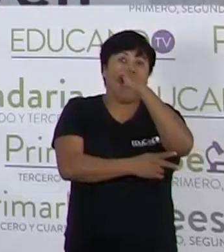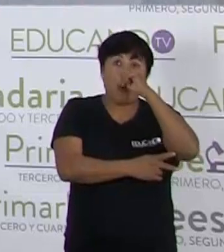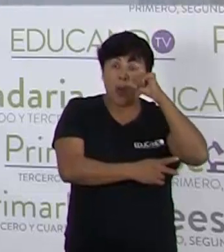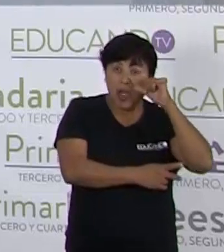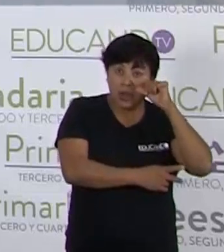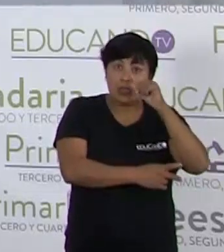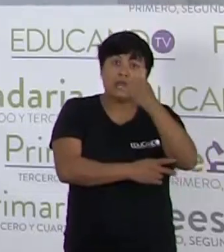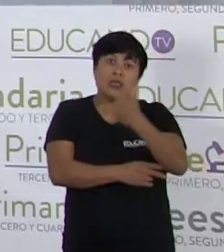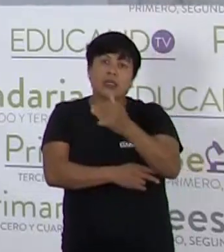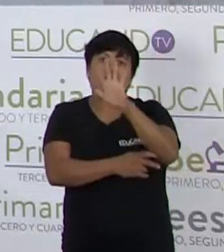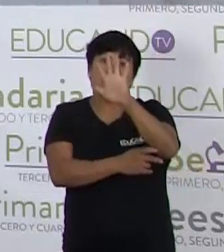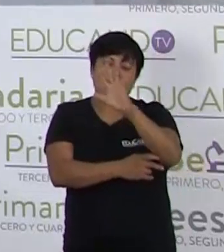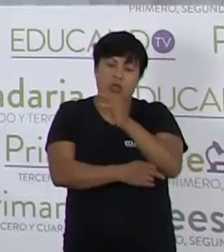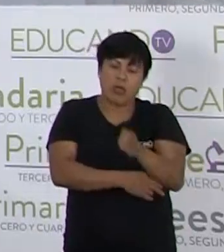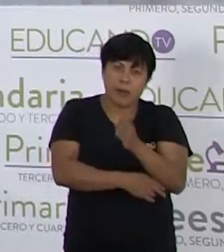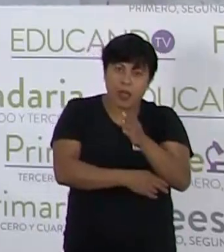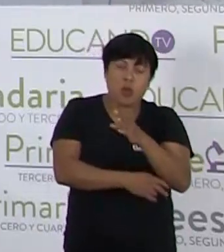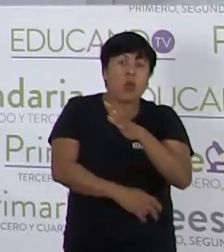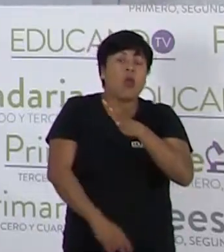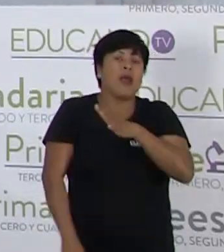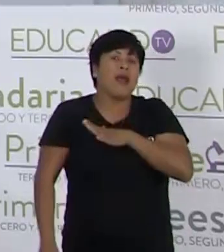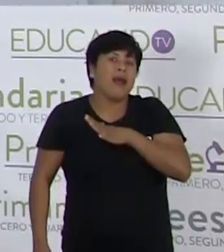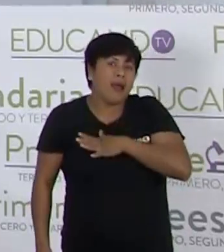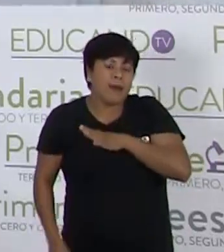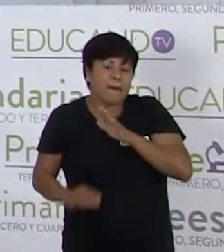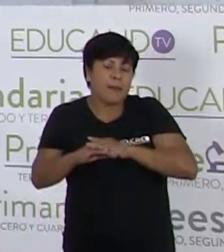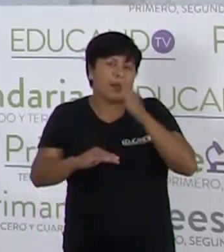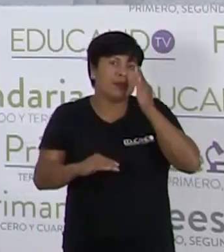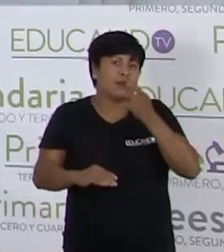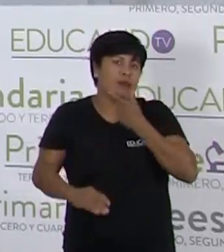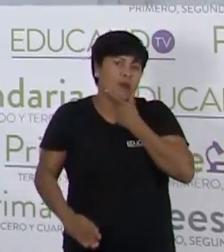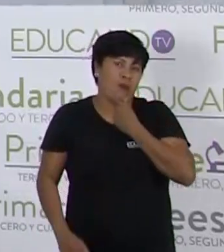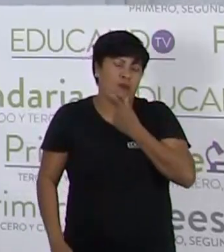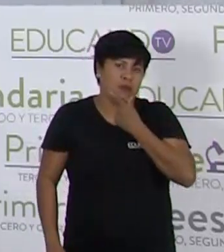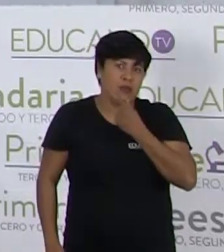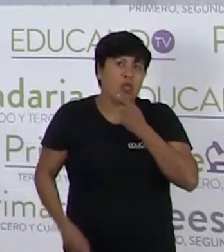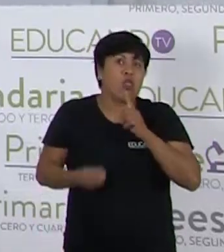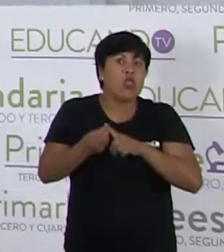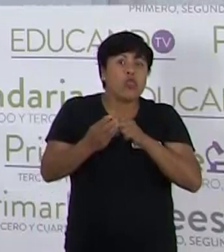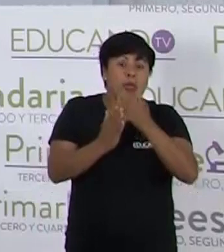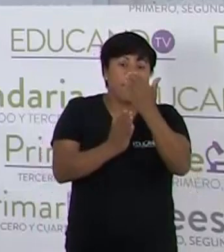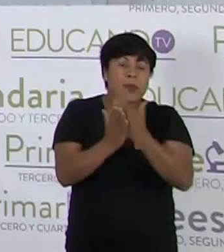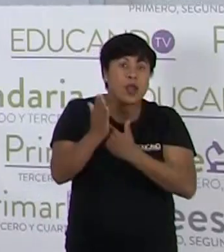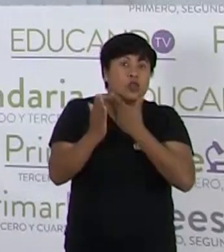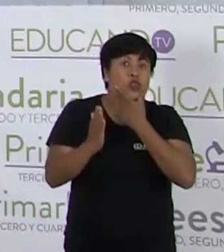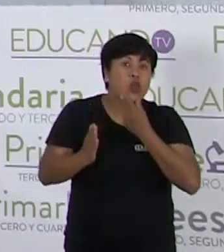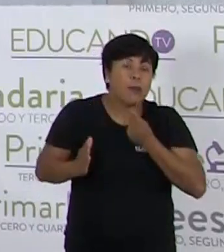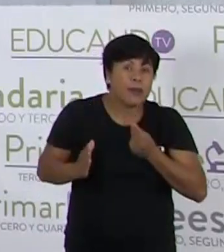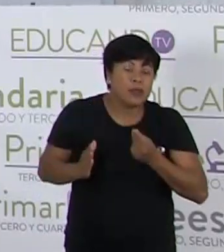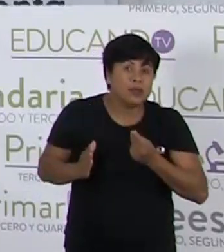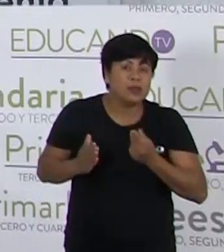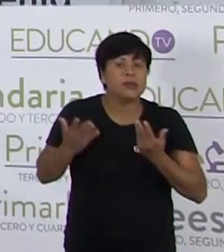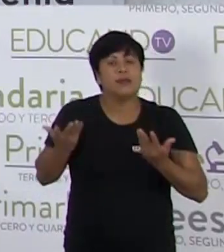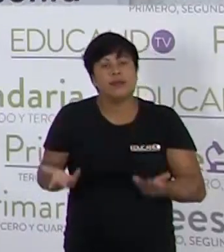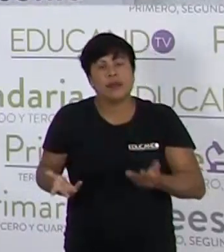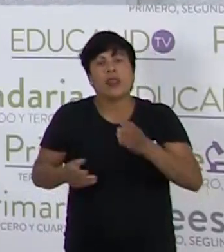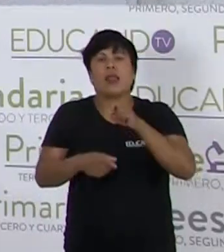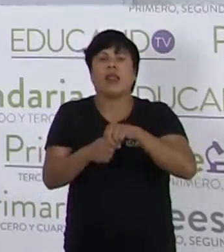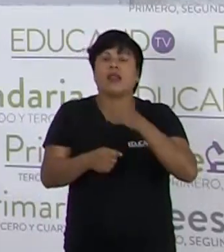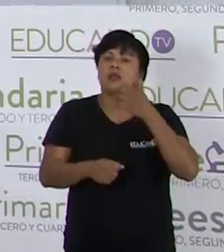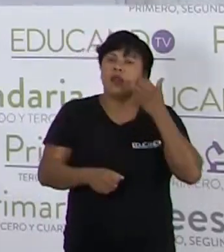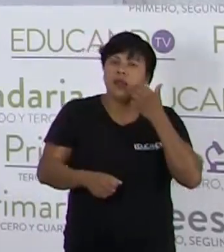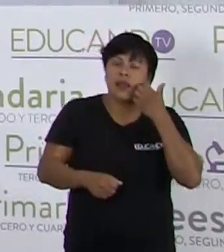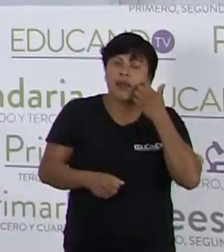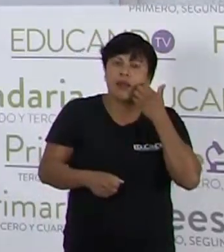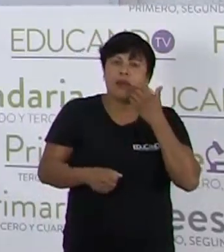y 5 de Mayo tendrían más niños. ¿Dónde hay menos niños? Pues sería en